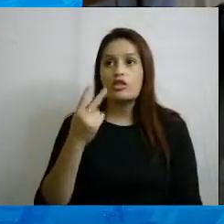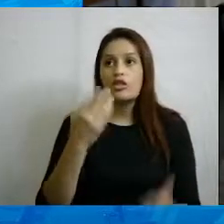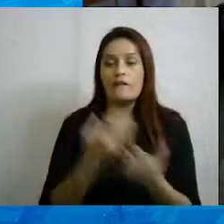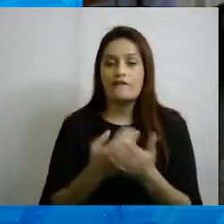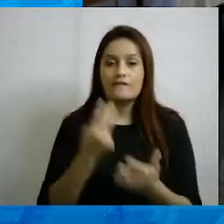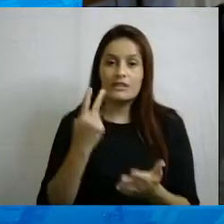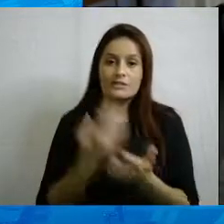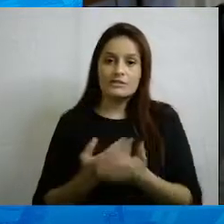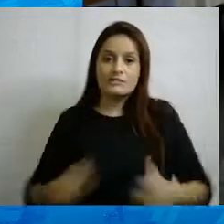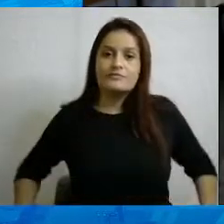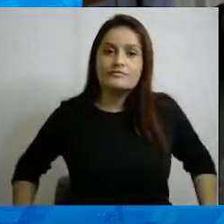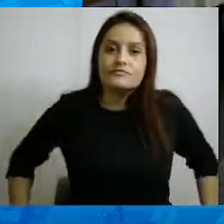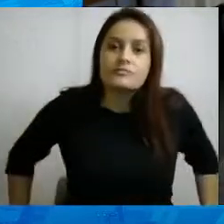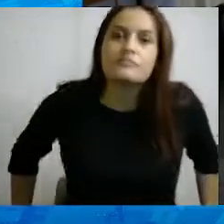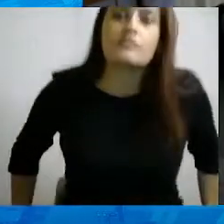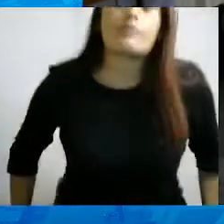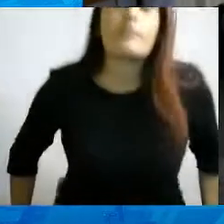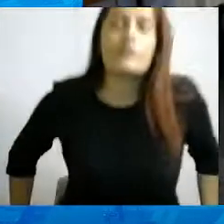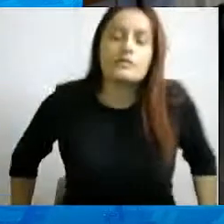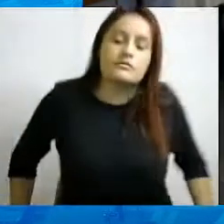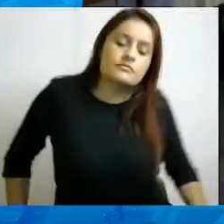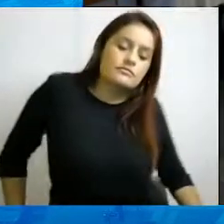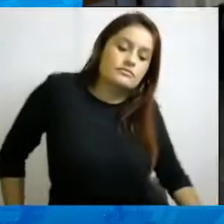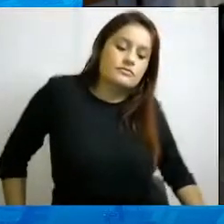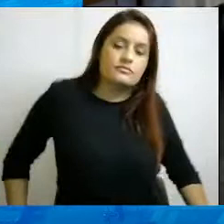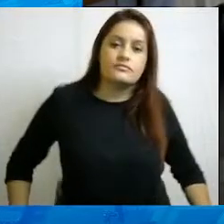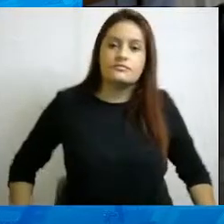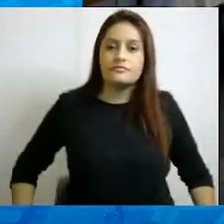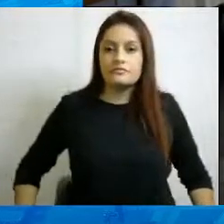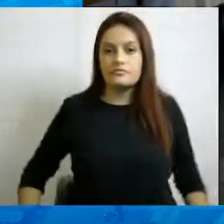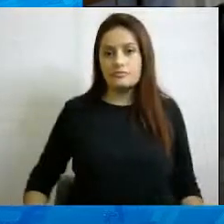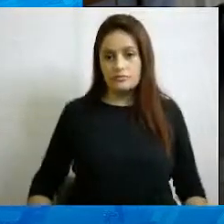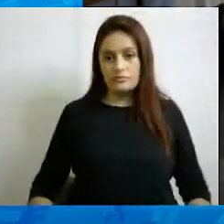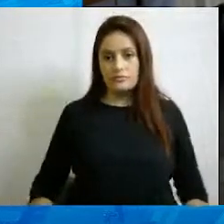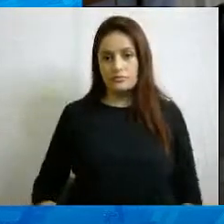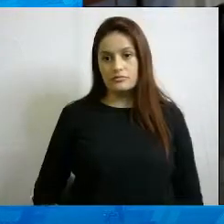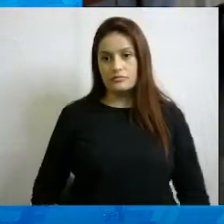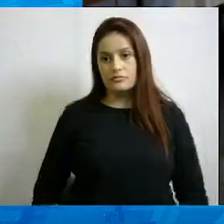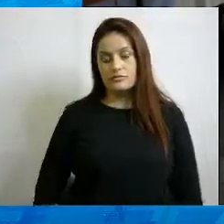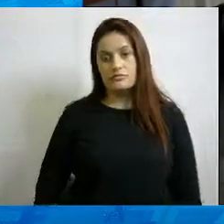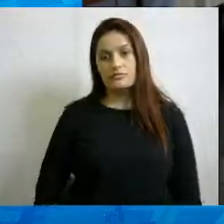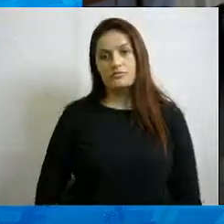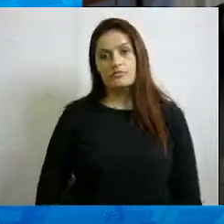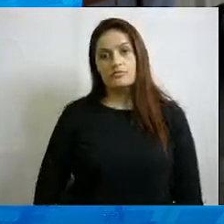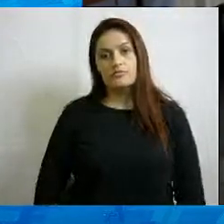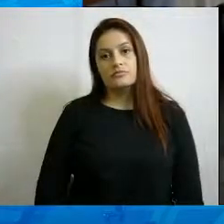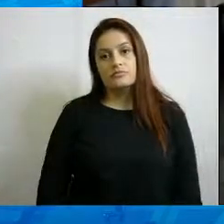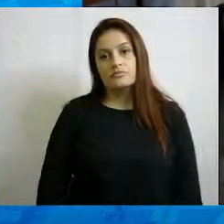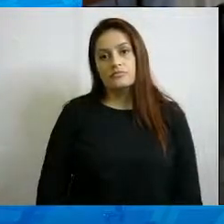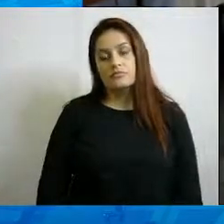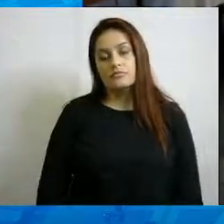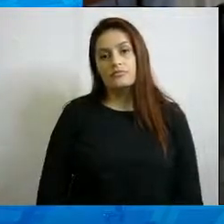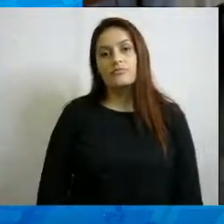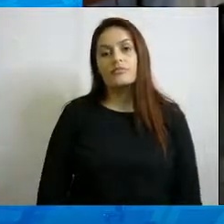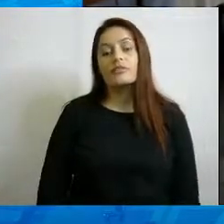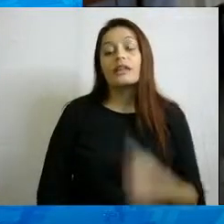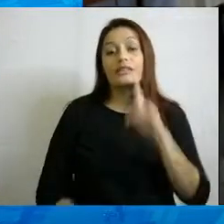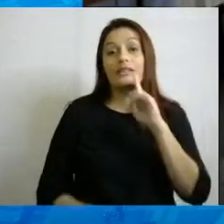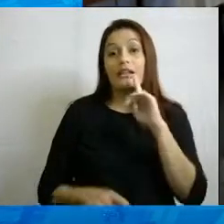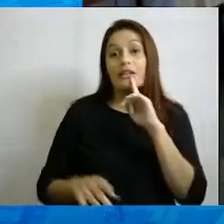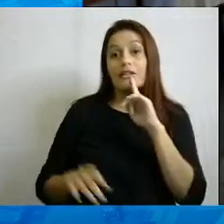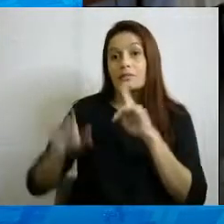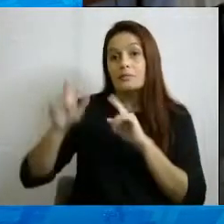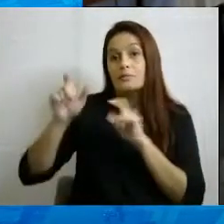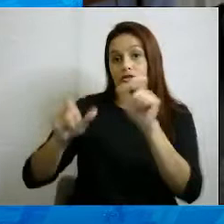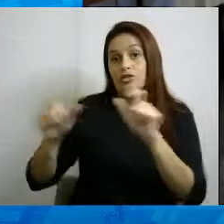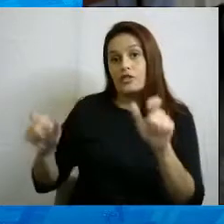consejo le dije, le hablé la carta que hace mucho tiempo están esperando esta audiencia. Yo creo que es importante tener esta audiencia para conversar todos